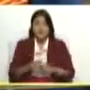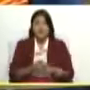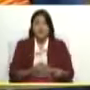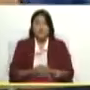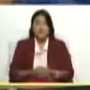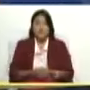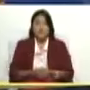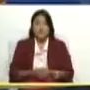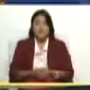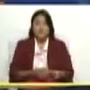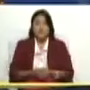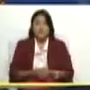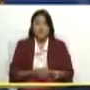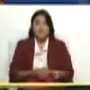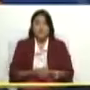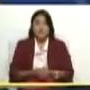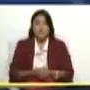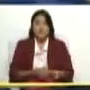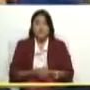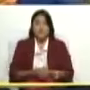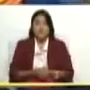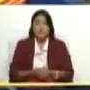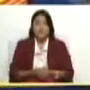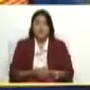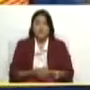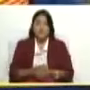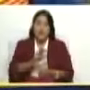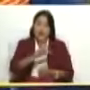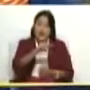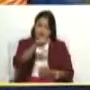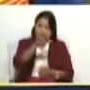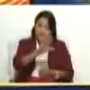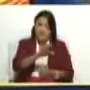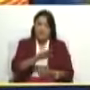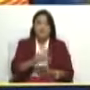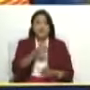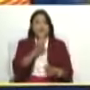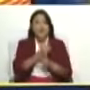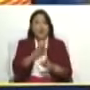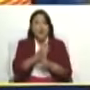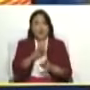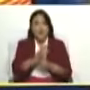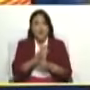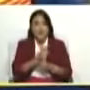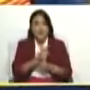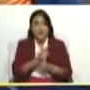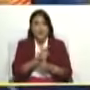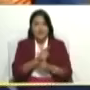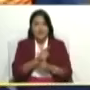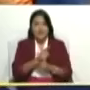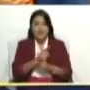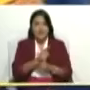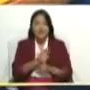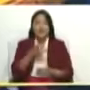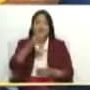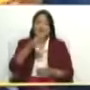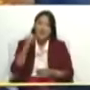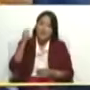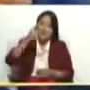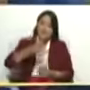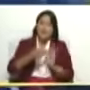cuando se está allí en el terreno de la competencia siempre